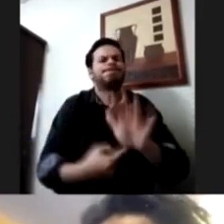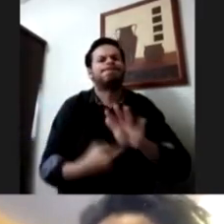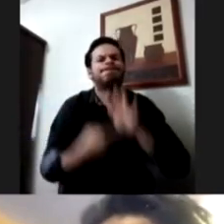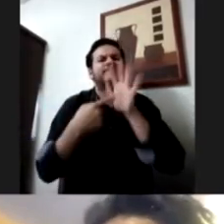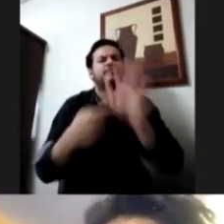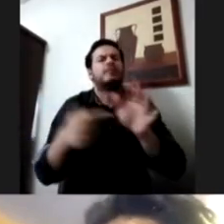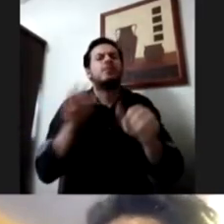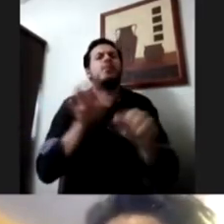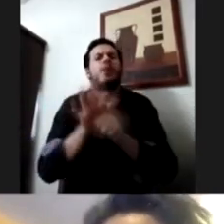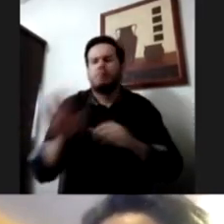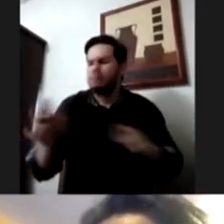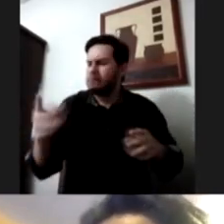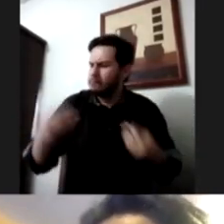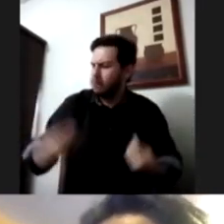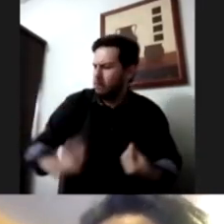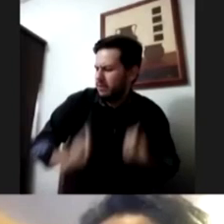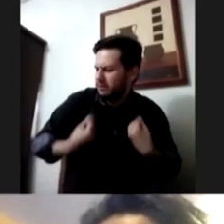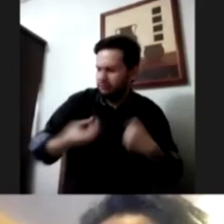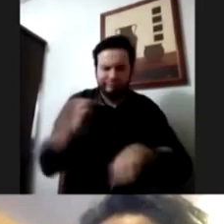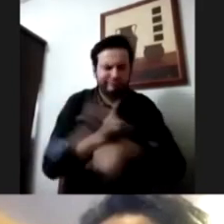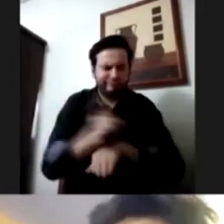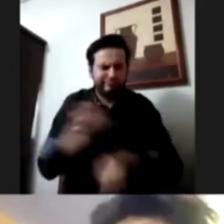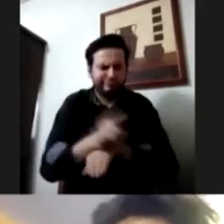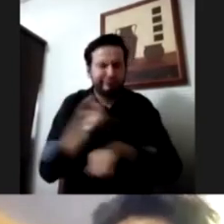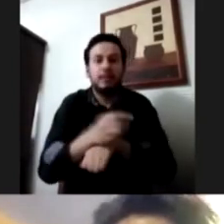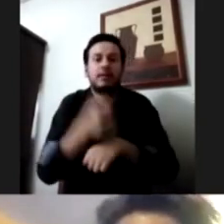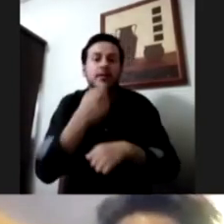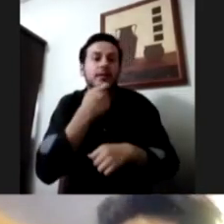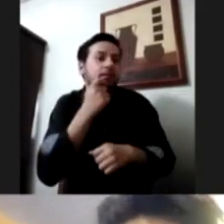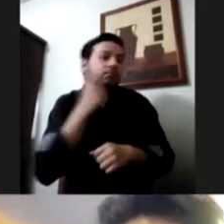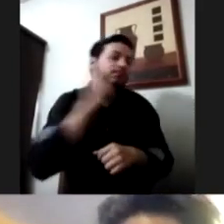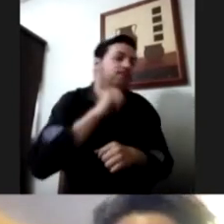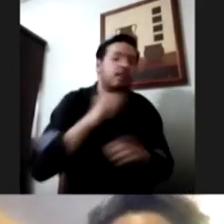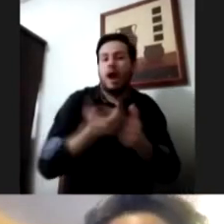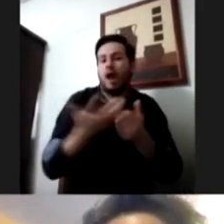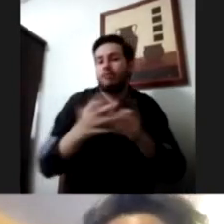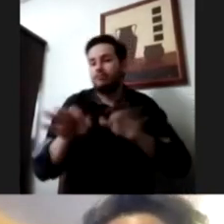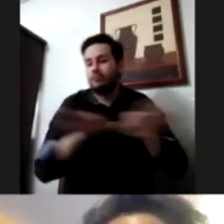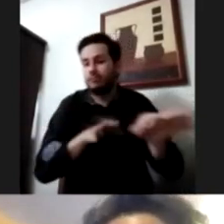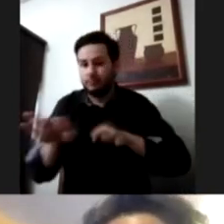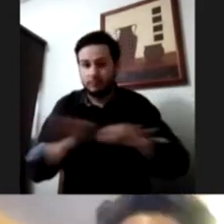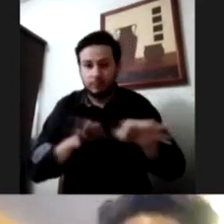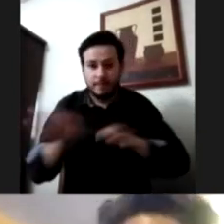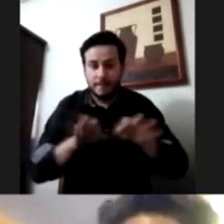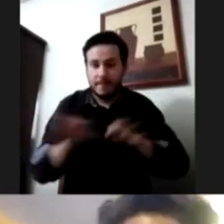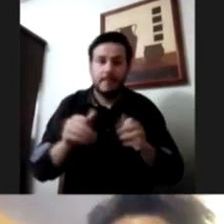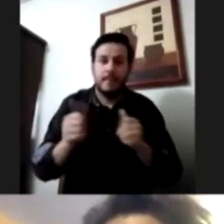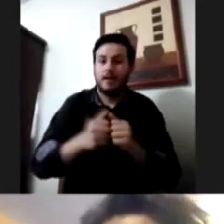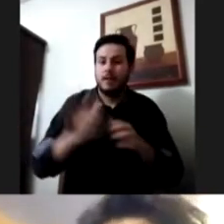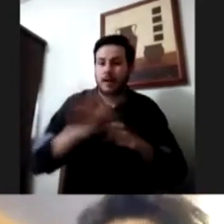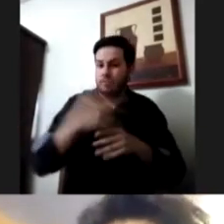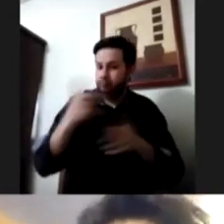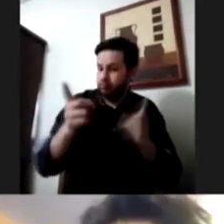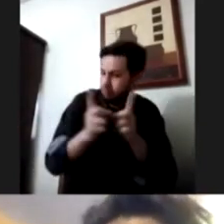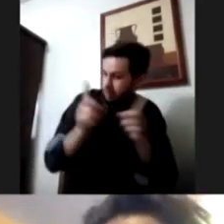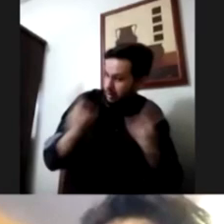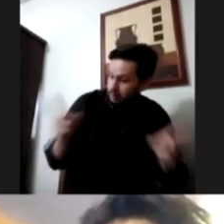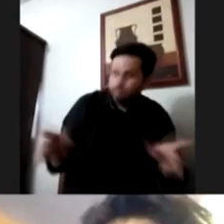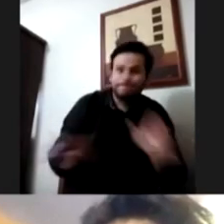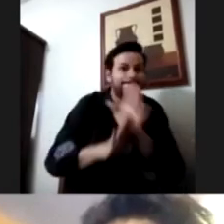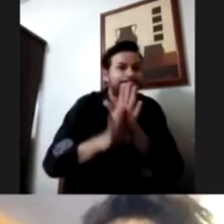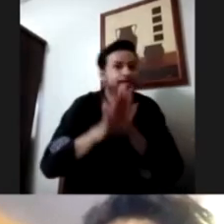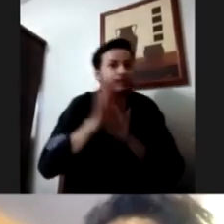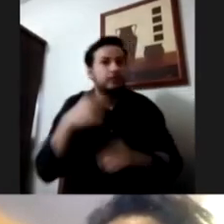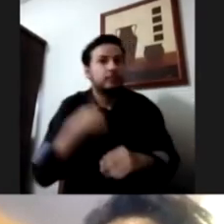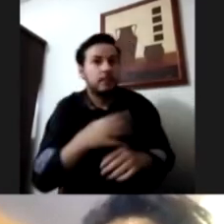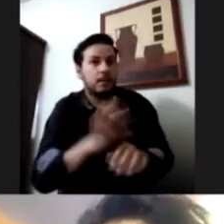condiciones cotidianas en que las niñas, niños que trabajan se desarrollan y que además pues prevalecen hoy